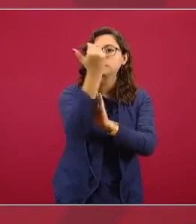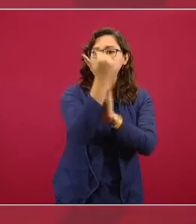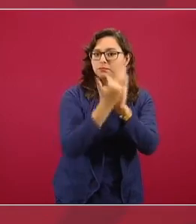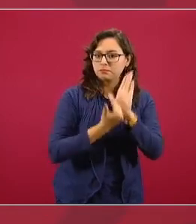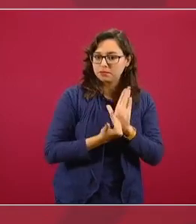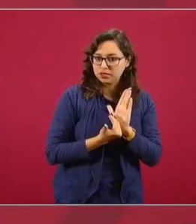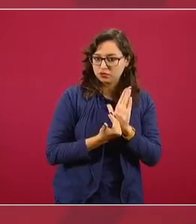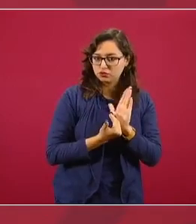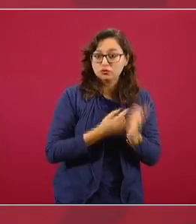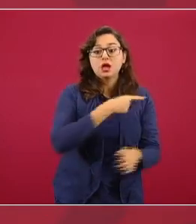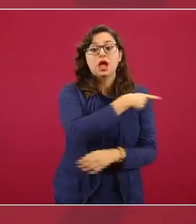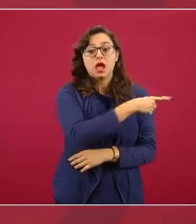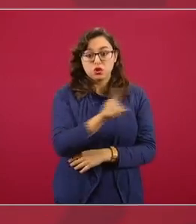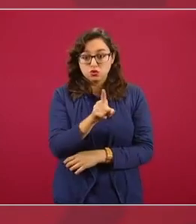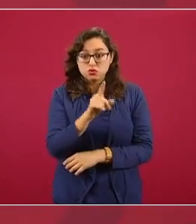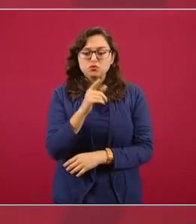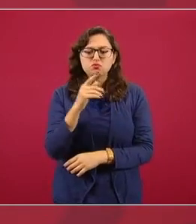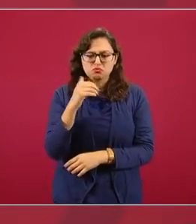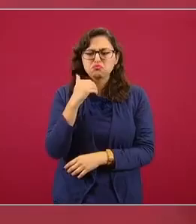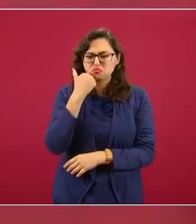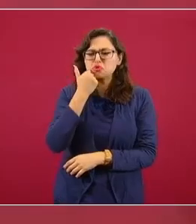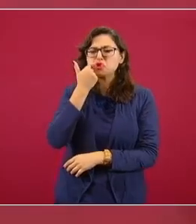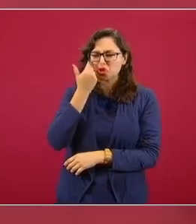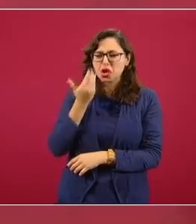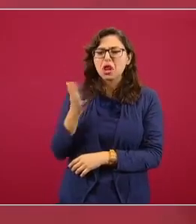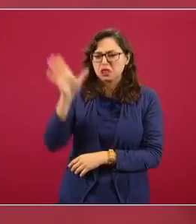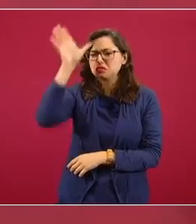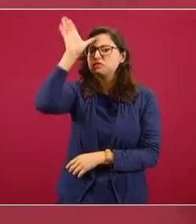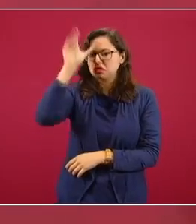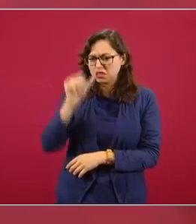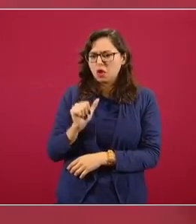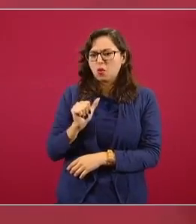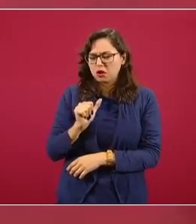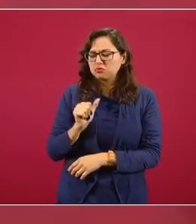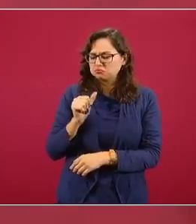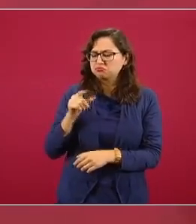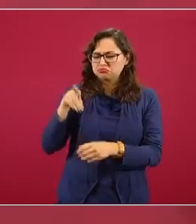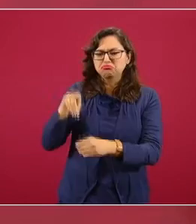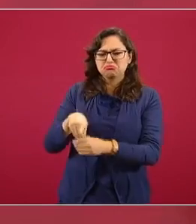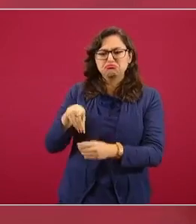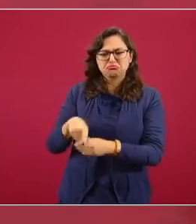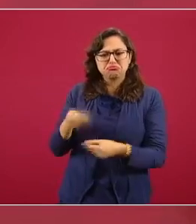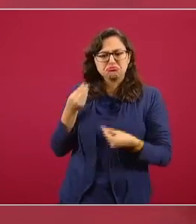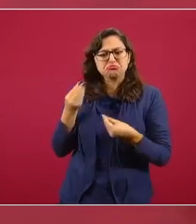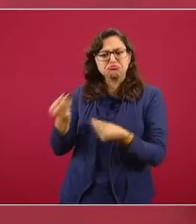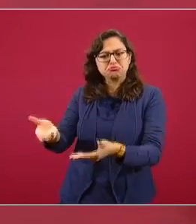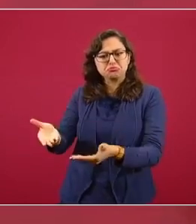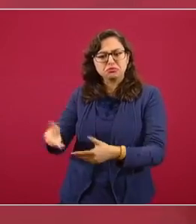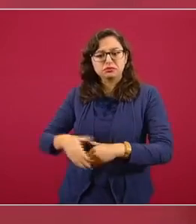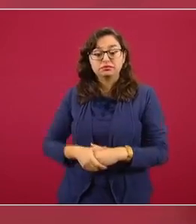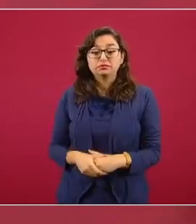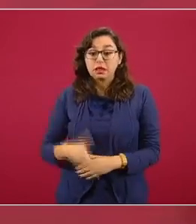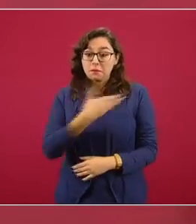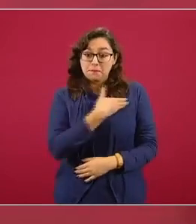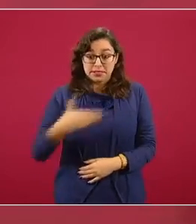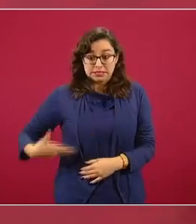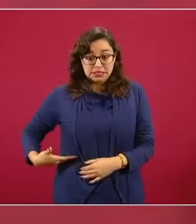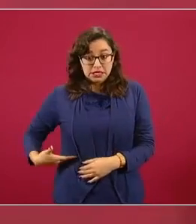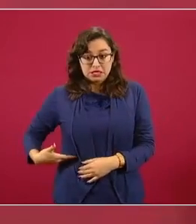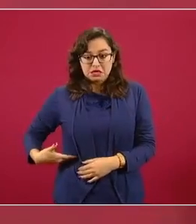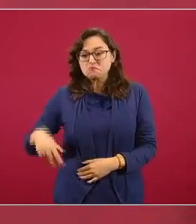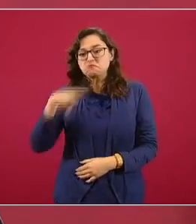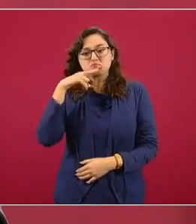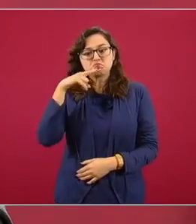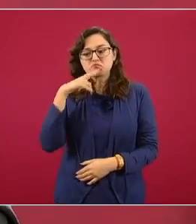voluntariamente si ellos desean aportar, y el caso del presidente es el único que